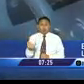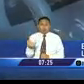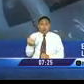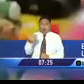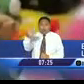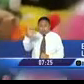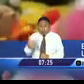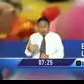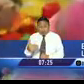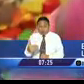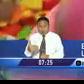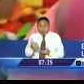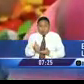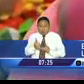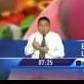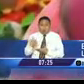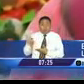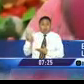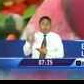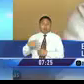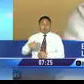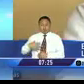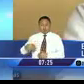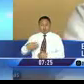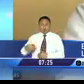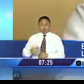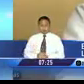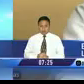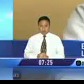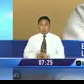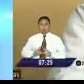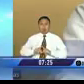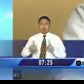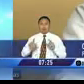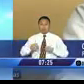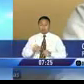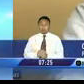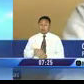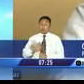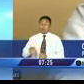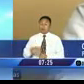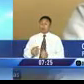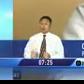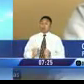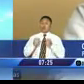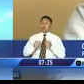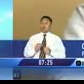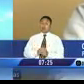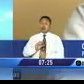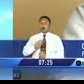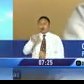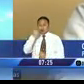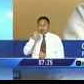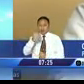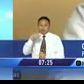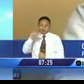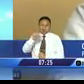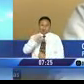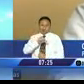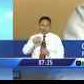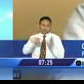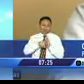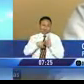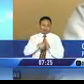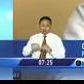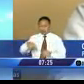la principal arma es la leche materna. Pero también la desnutrición aguda, también la malnutrición, que es un no a